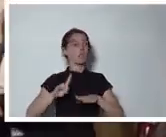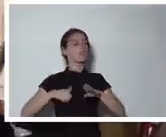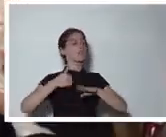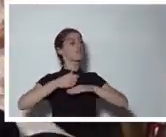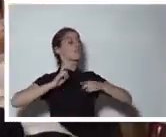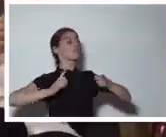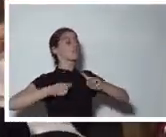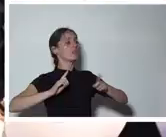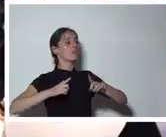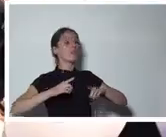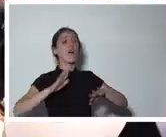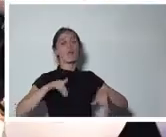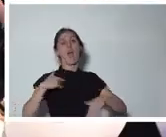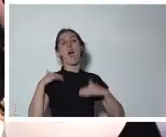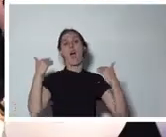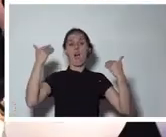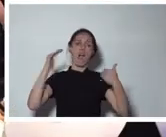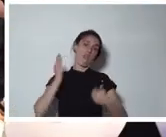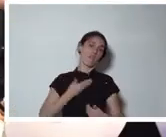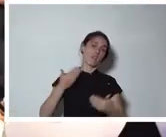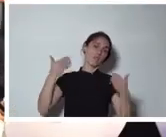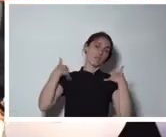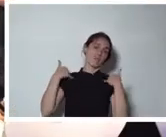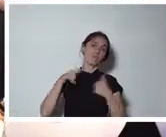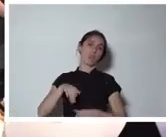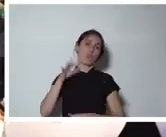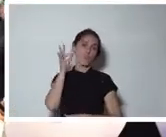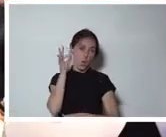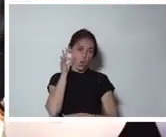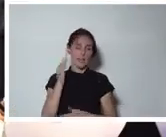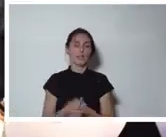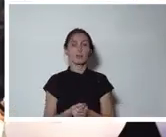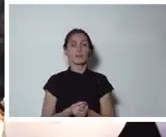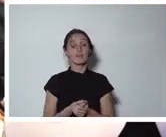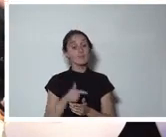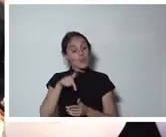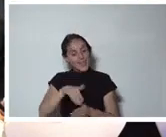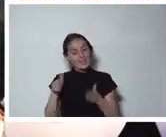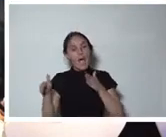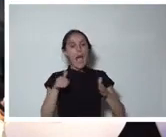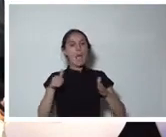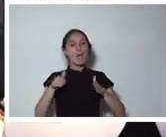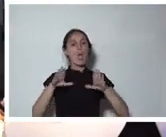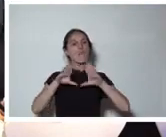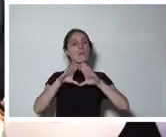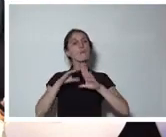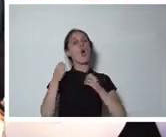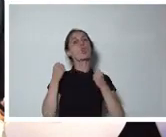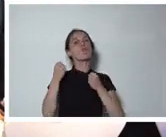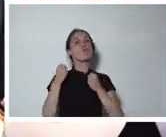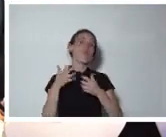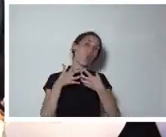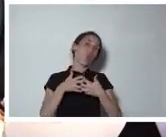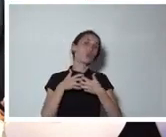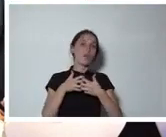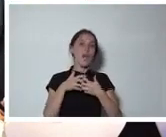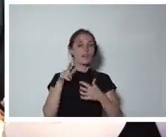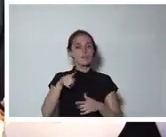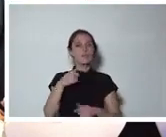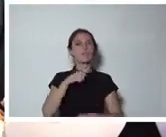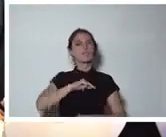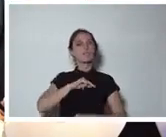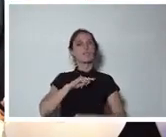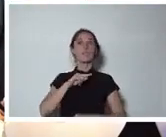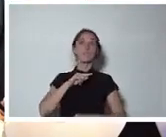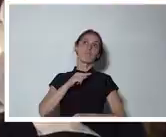y especialmente de Las mujeres así que hay que celebrar esta oleada feminista como decía como este signo de de Gran Esperanza pero también